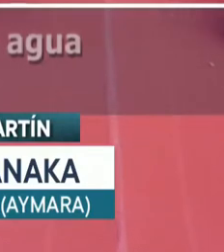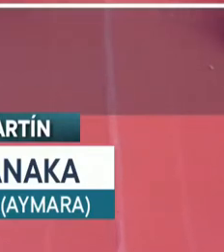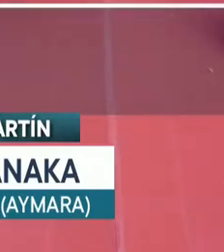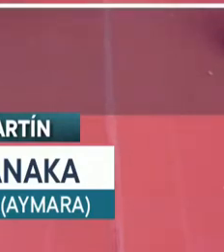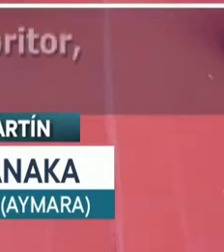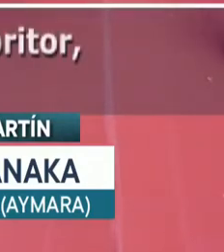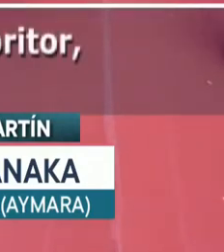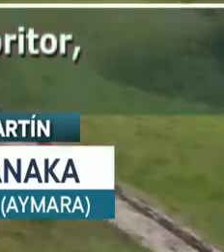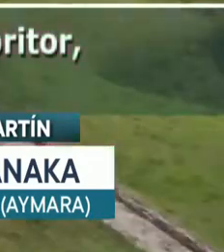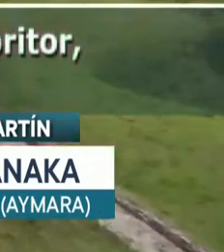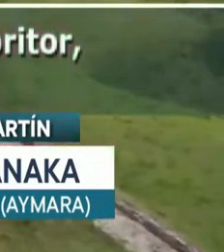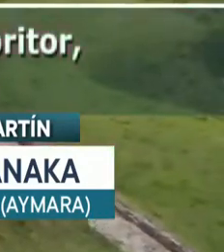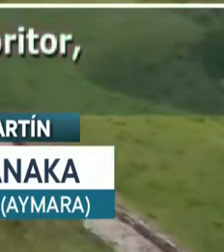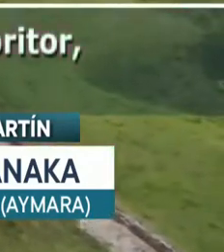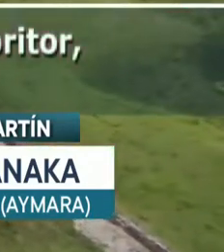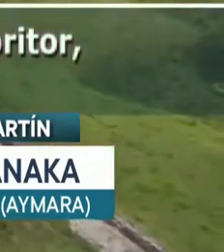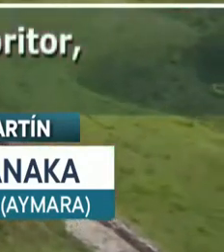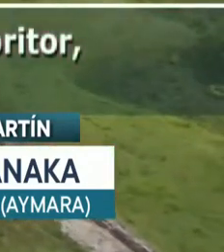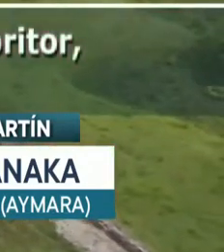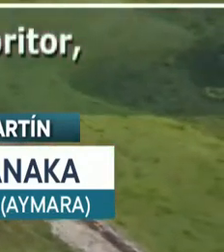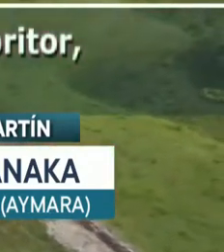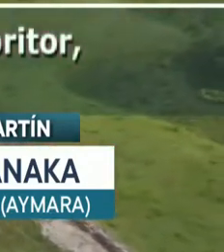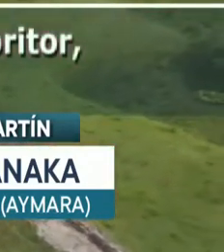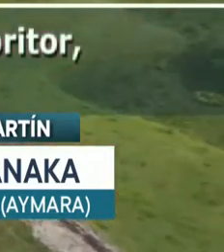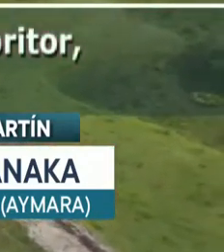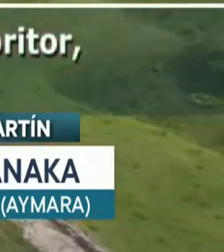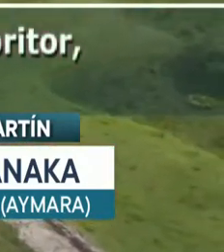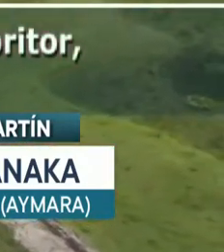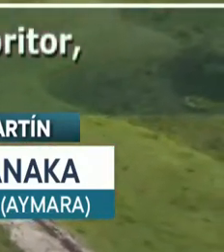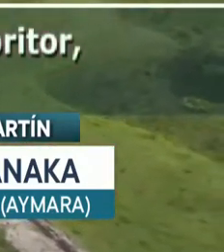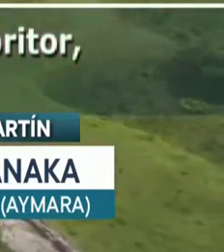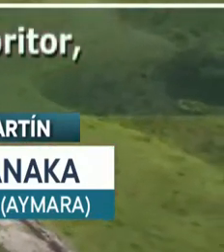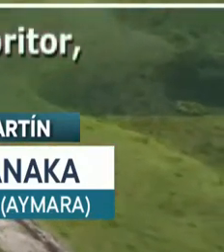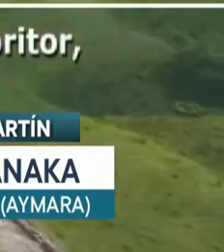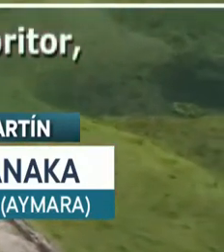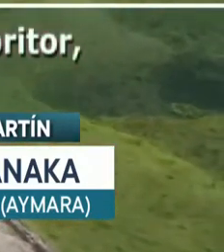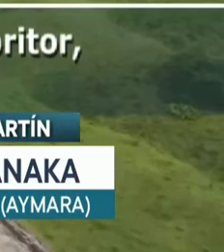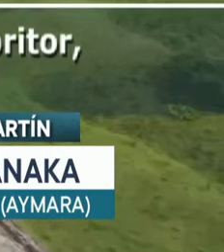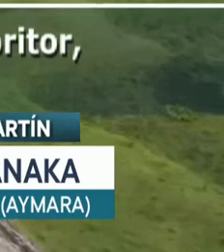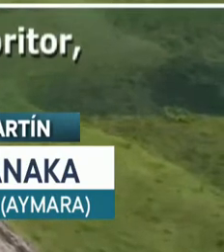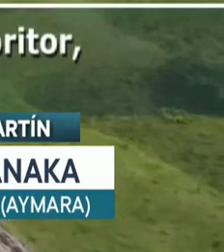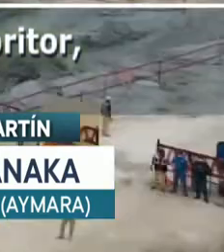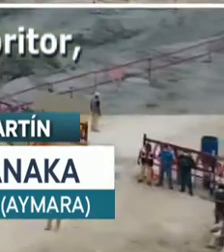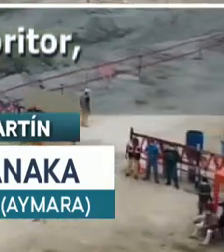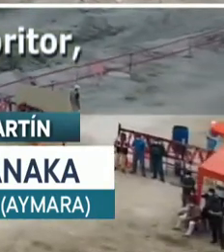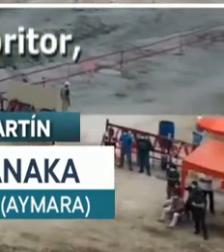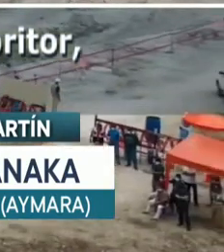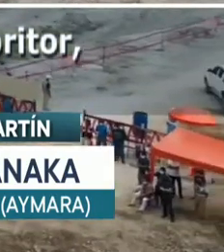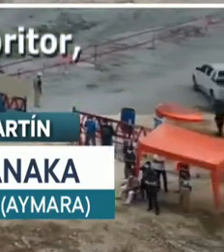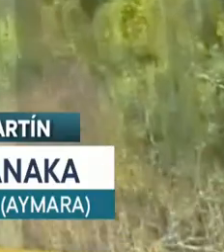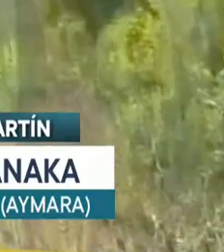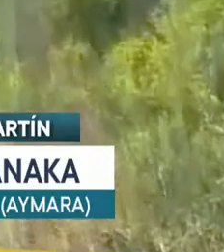chirena kanakuna nakansa yanapt awi monapre ukatai pizza east atarakina